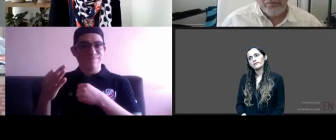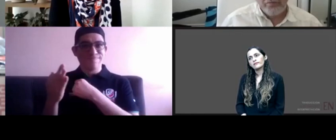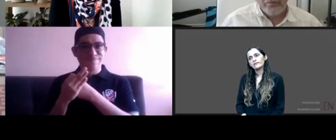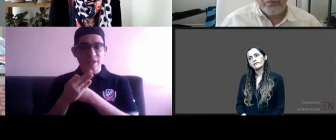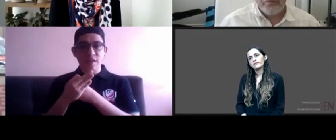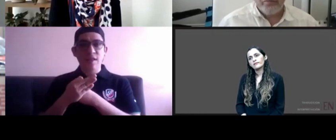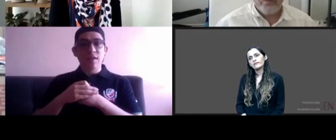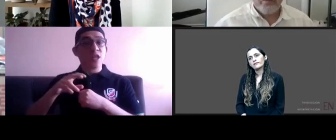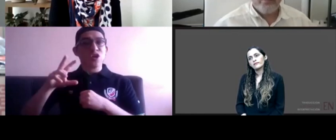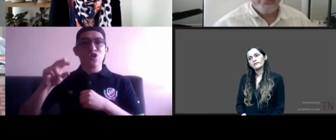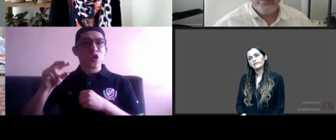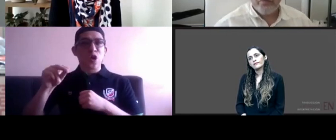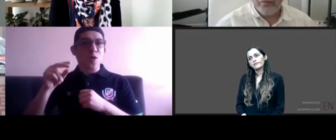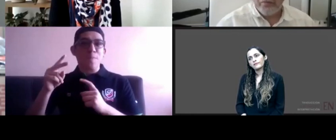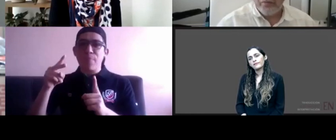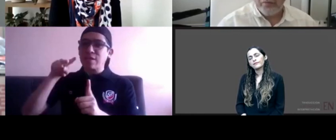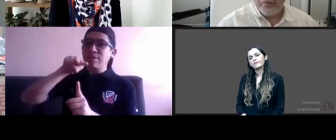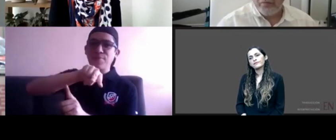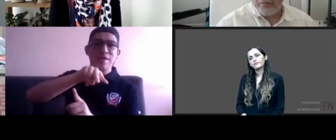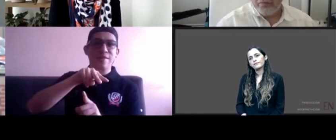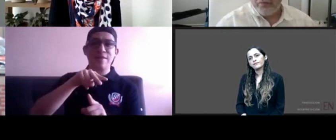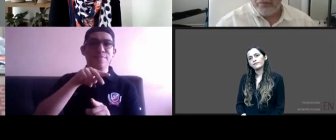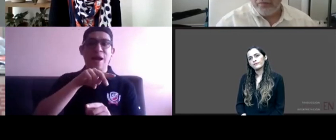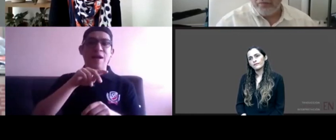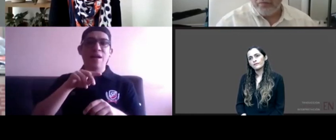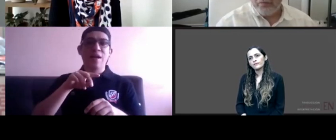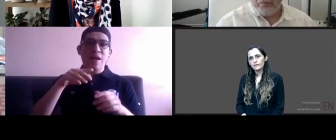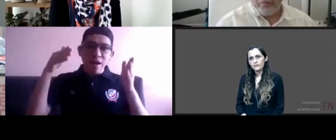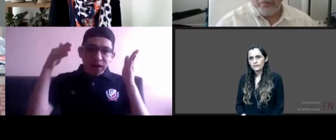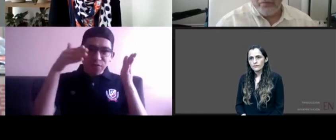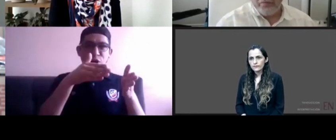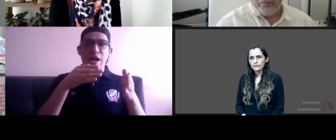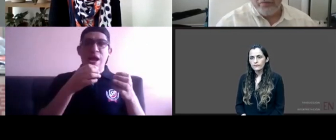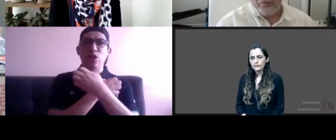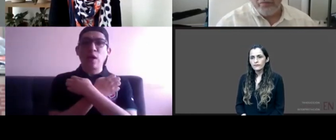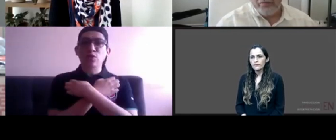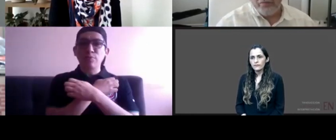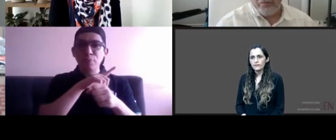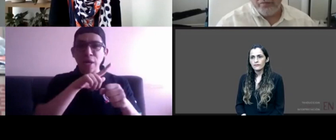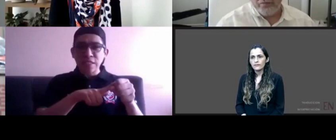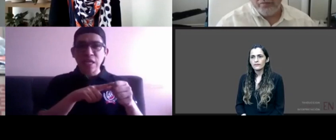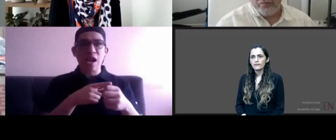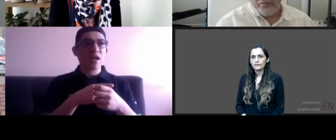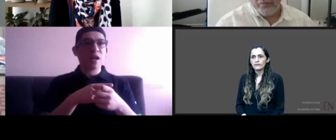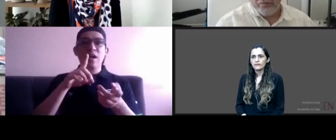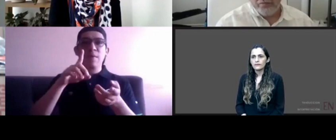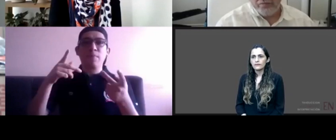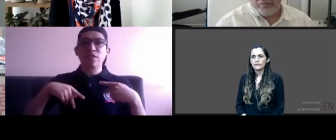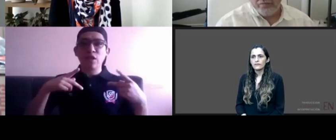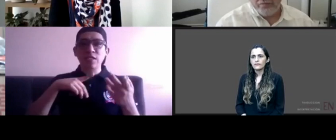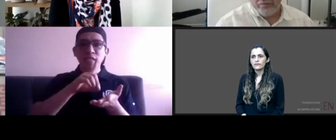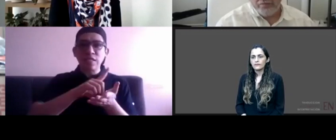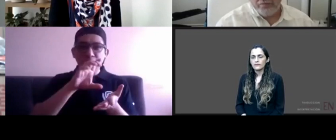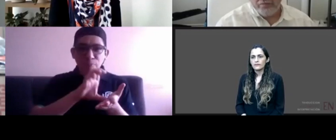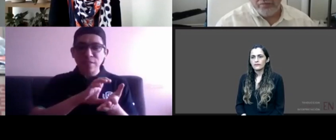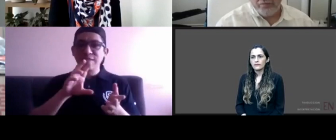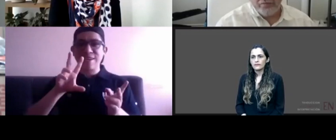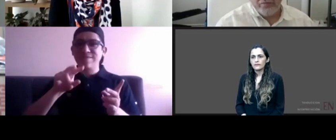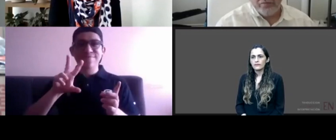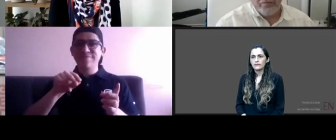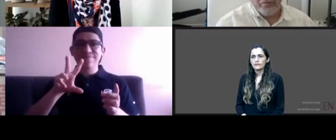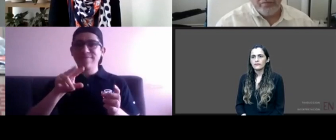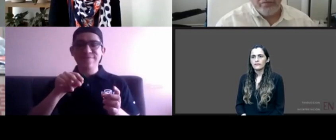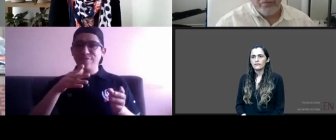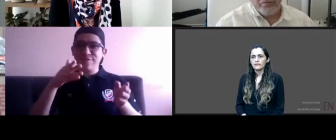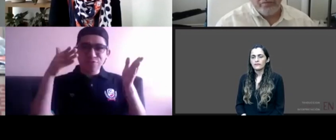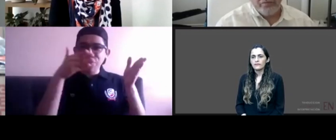desde otra perspectiva, desde la perspectiva de la defensa de los derechos humanos y no desde la perspectiva de la